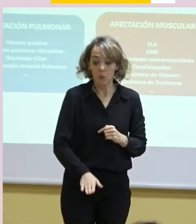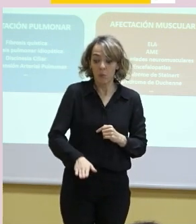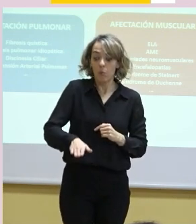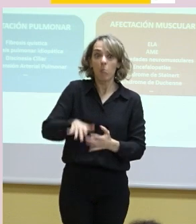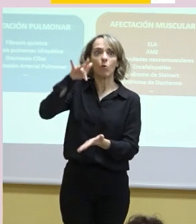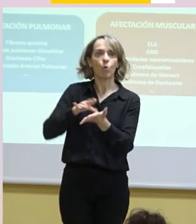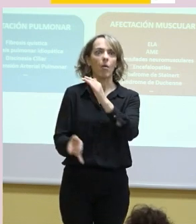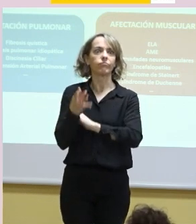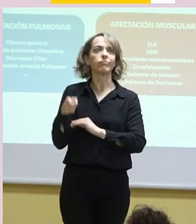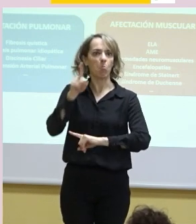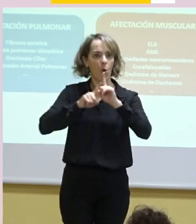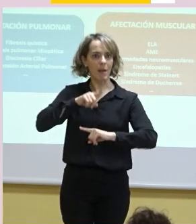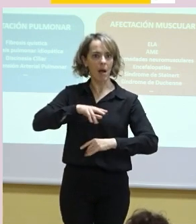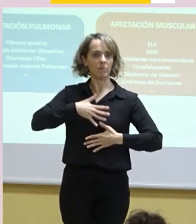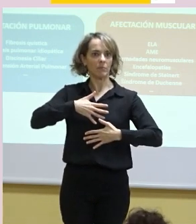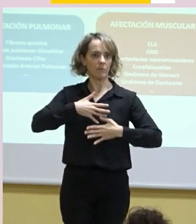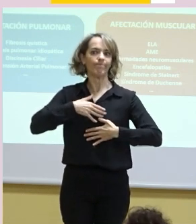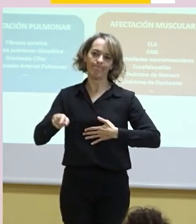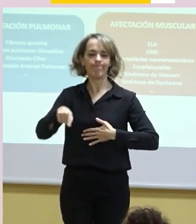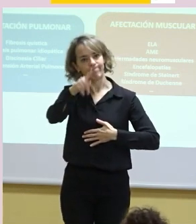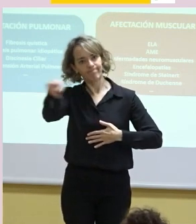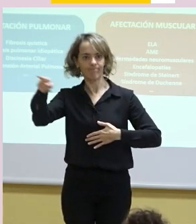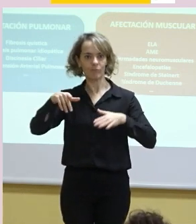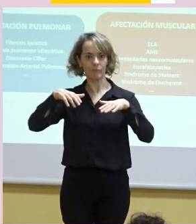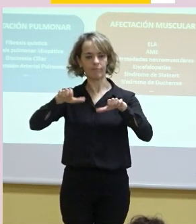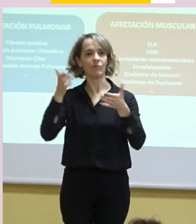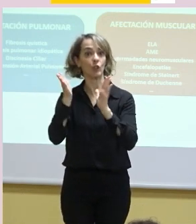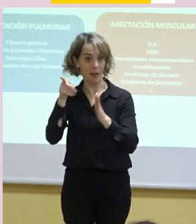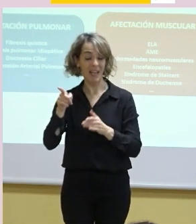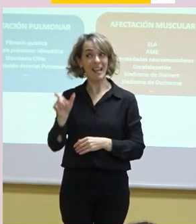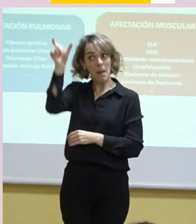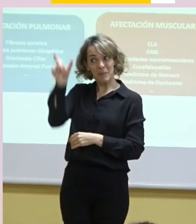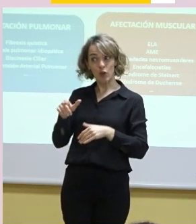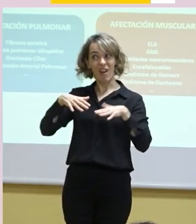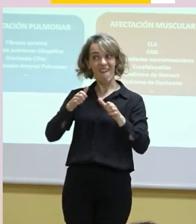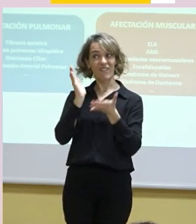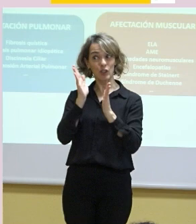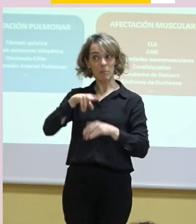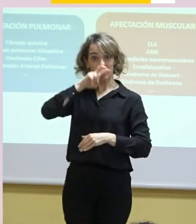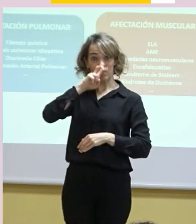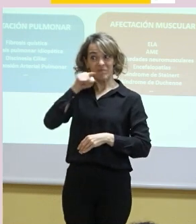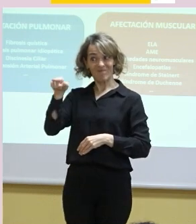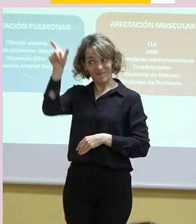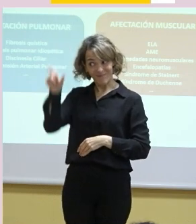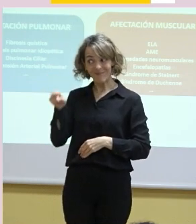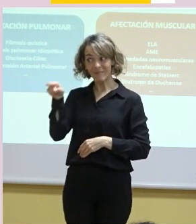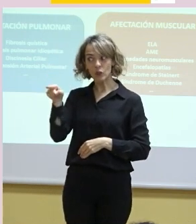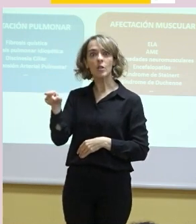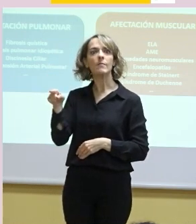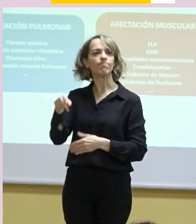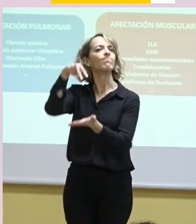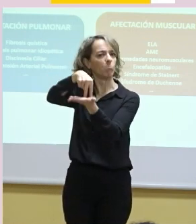tiempo. Entonces, pues bueno, digamos que la figura del fisioterapeuta respiratorio en estas patologías suele estar bastante